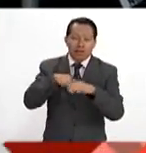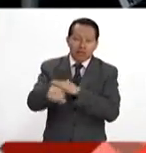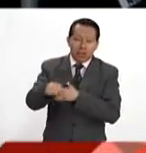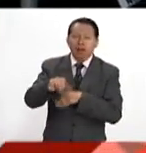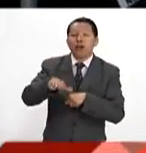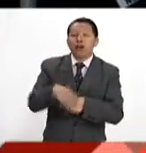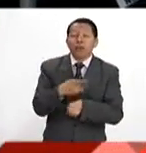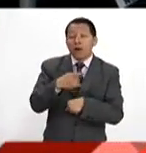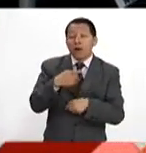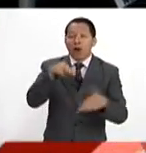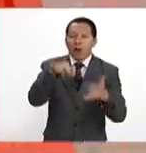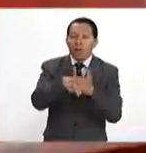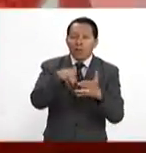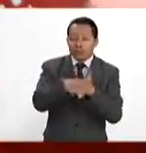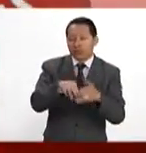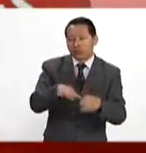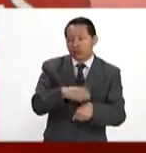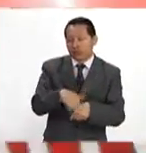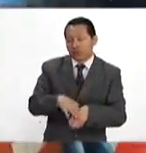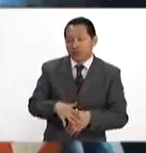de homicidio calificado.